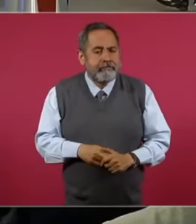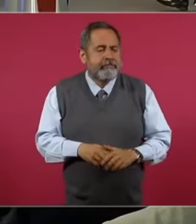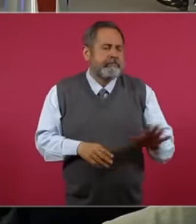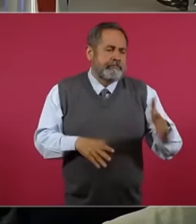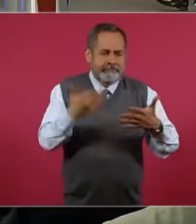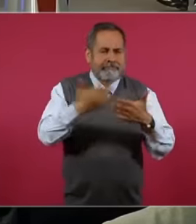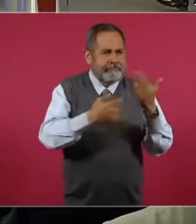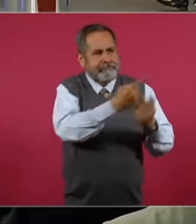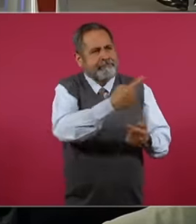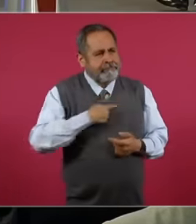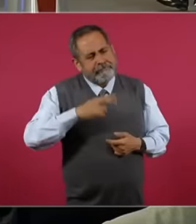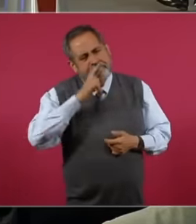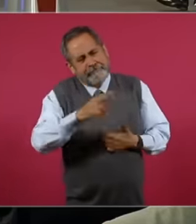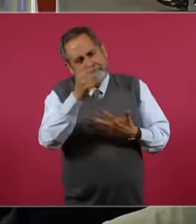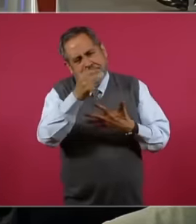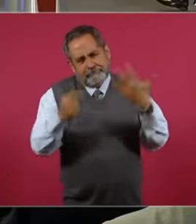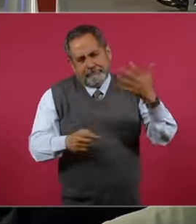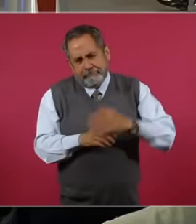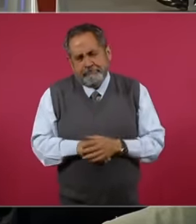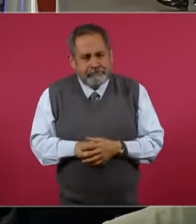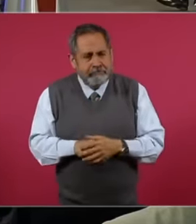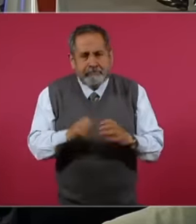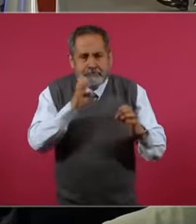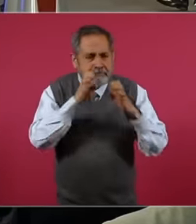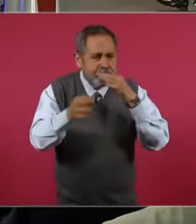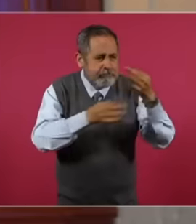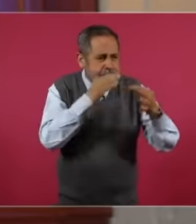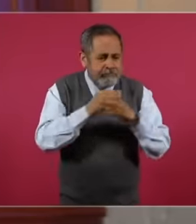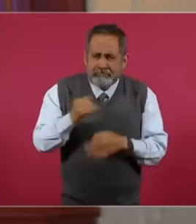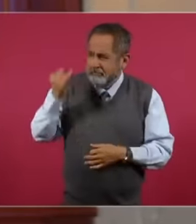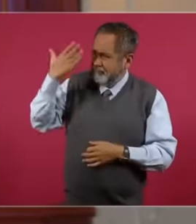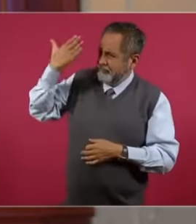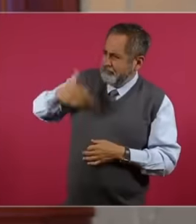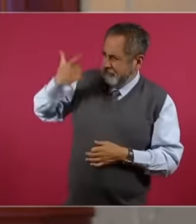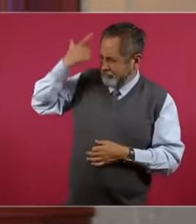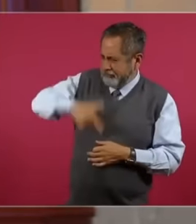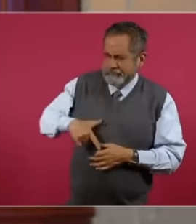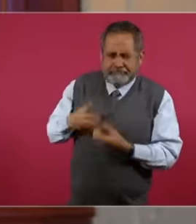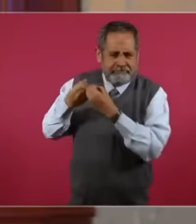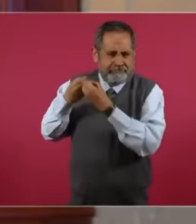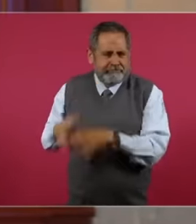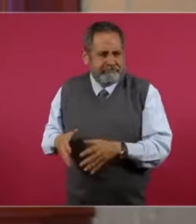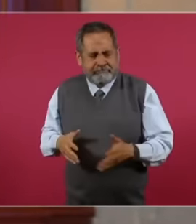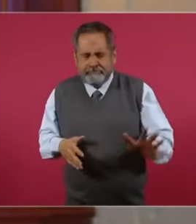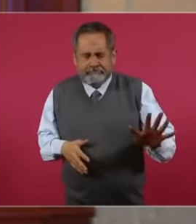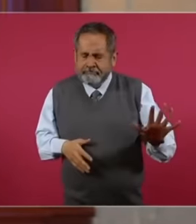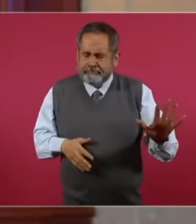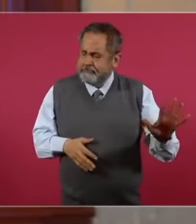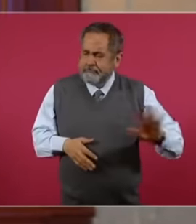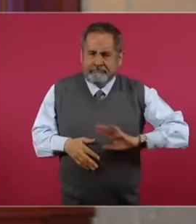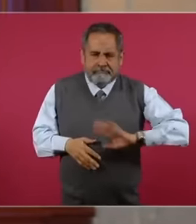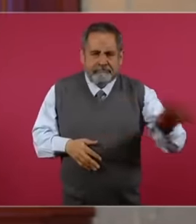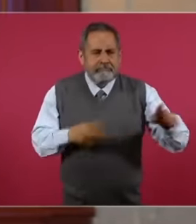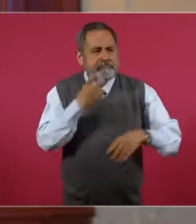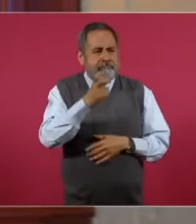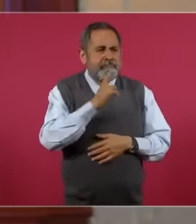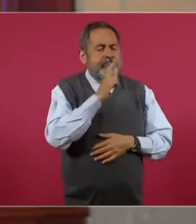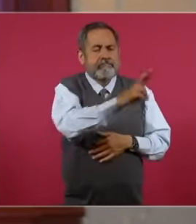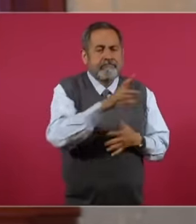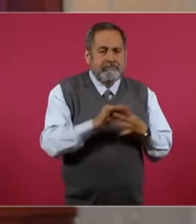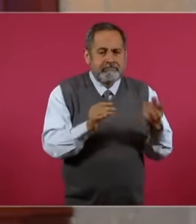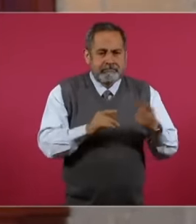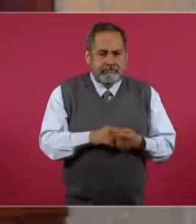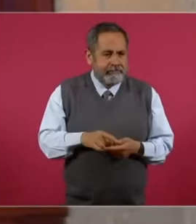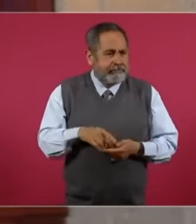Aún falta tu respuesta. Tu reportaje ha dañado la imagen del gobierno y del presidente de México, por lo que resulta una